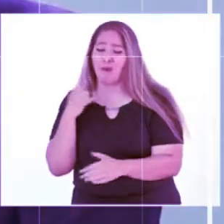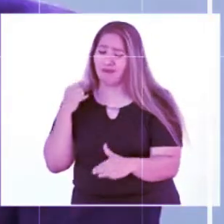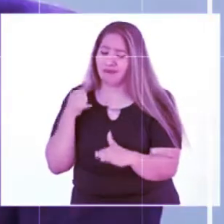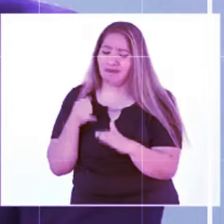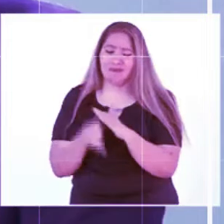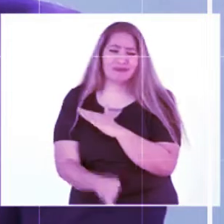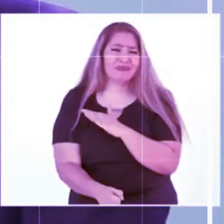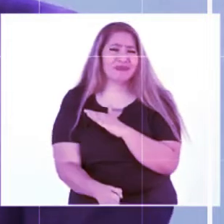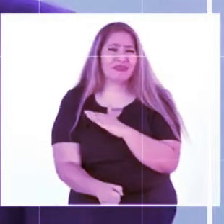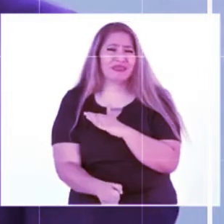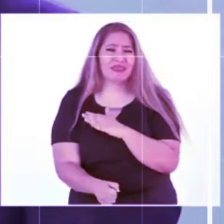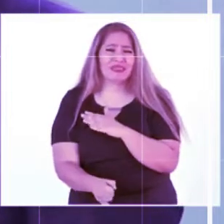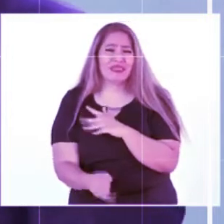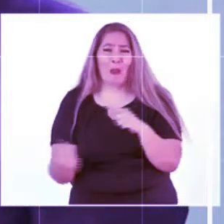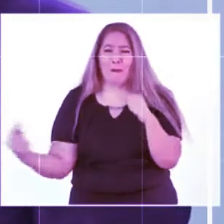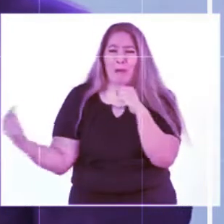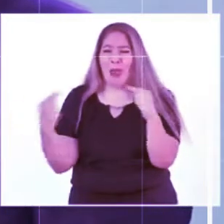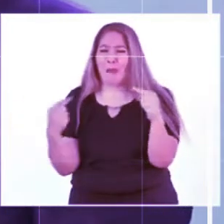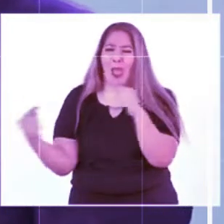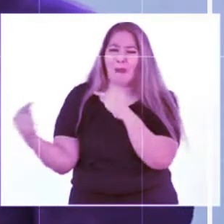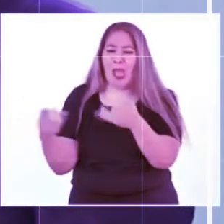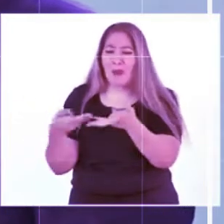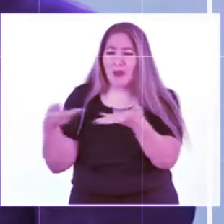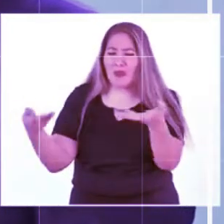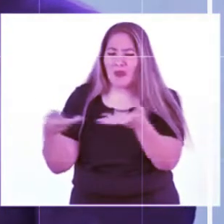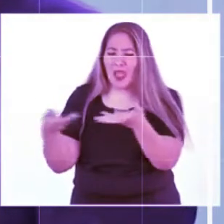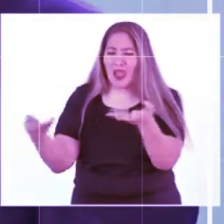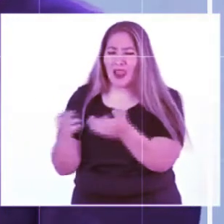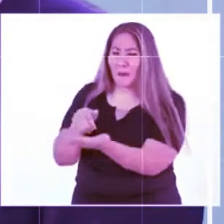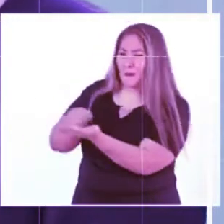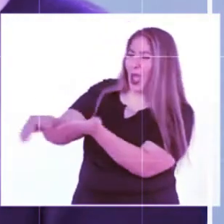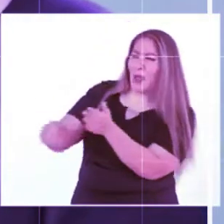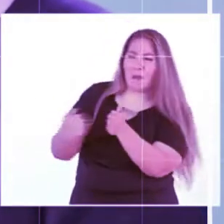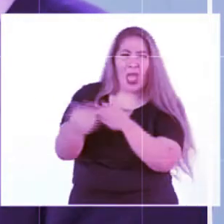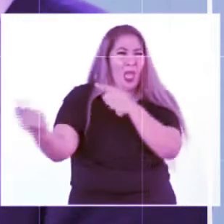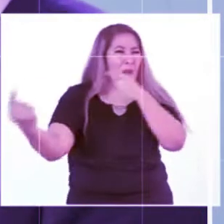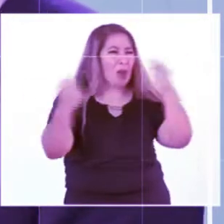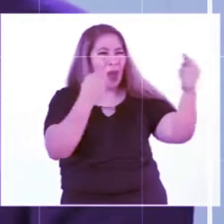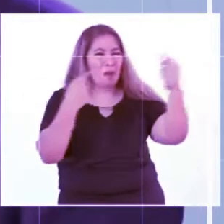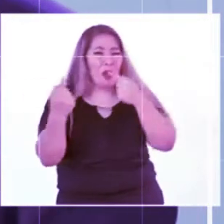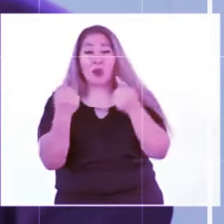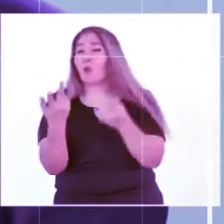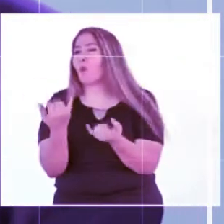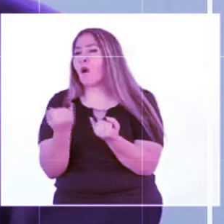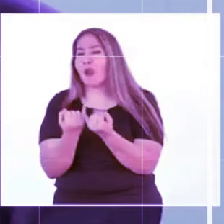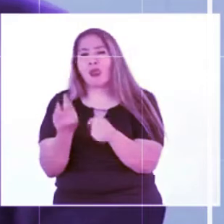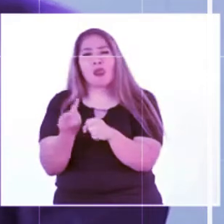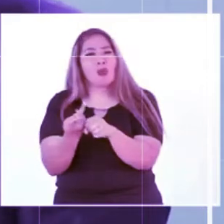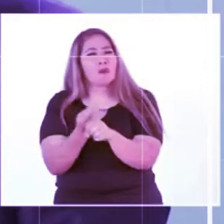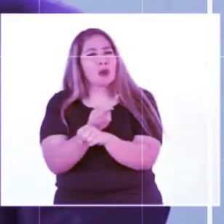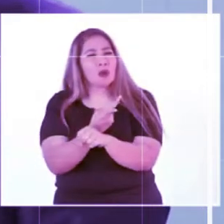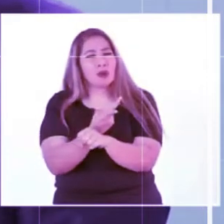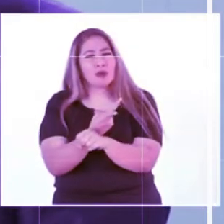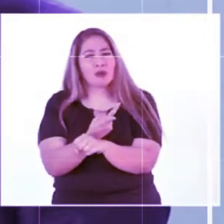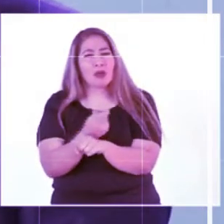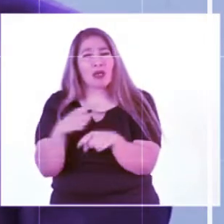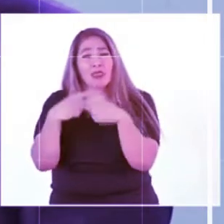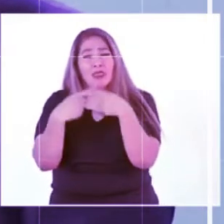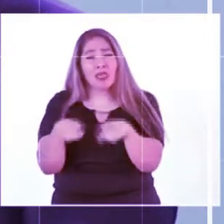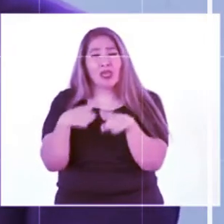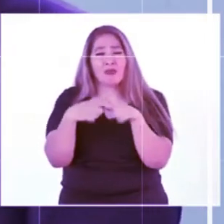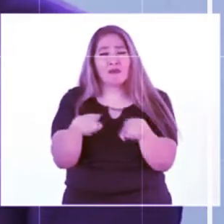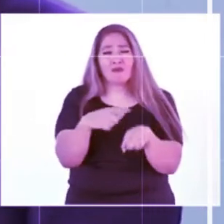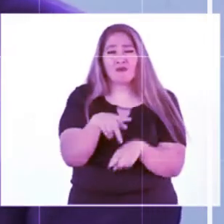las disputas agrarias por el despojo de tierras, como sucedió en Ocuila y otros